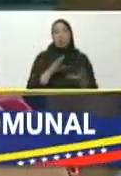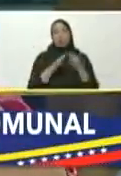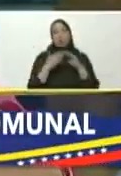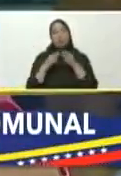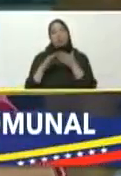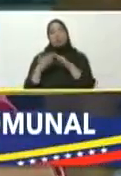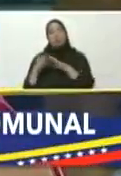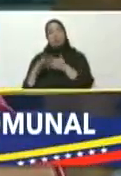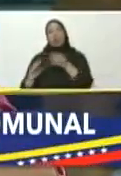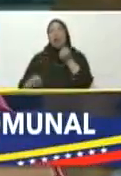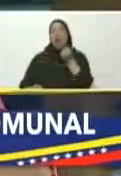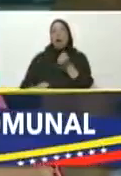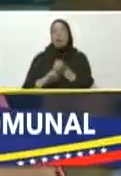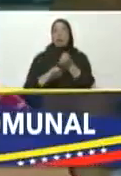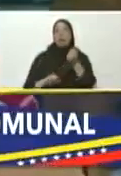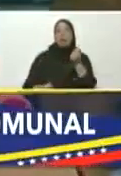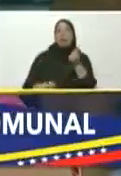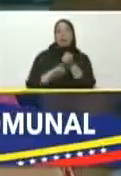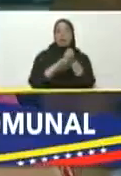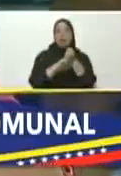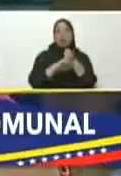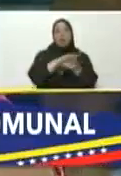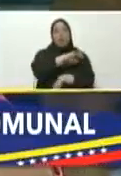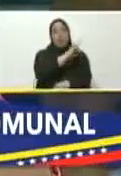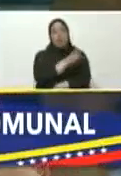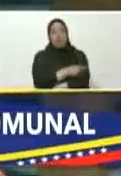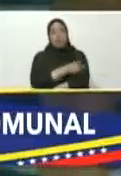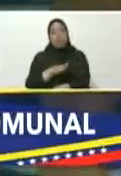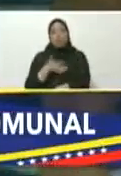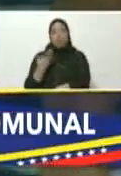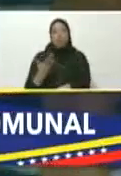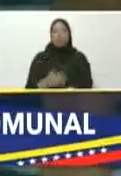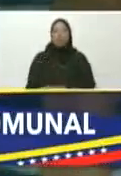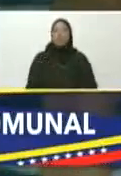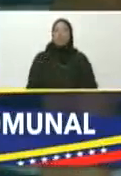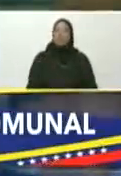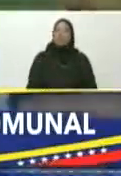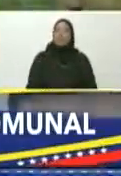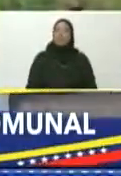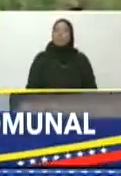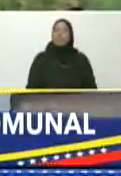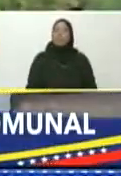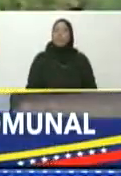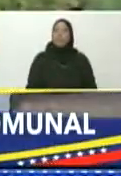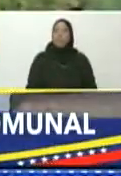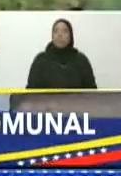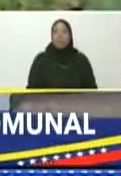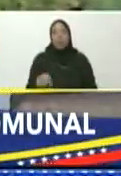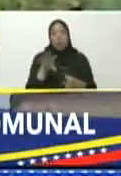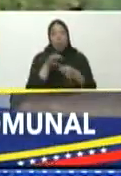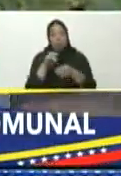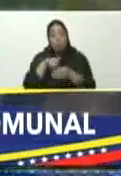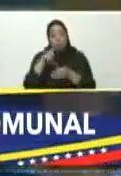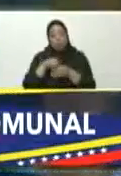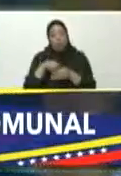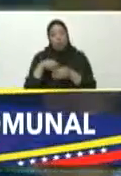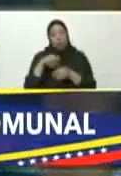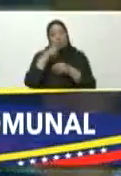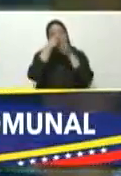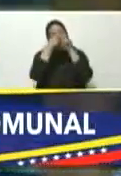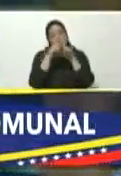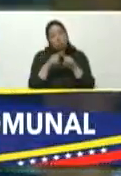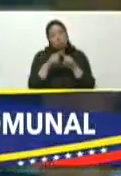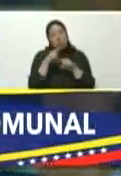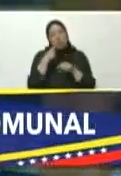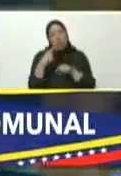para seguir apoyando aún con más fuerza todo lo que podamos apoyar. ¿Y qué sentías cuando estaban contando los votos? Emoción, emoción. ¿Y